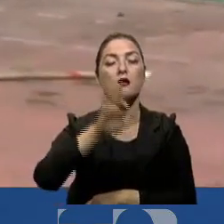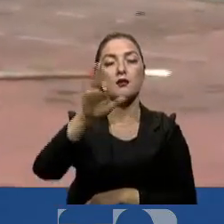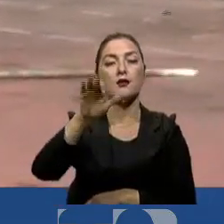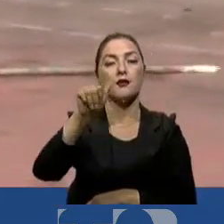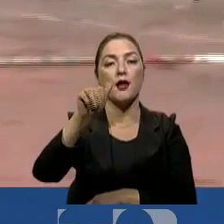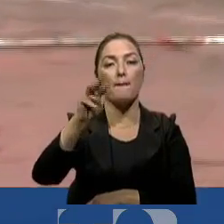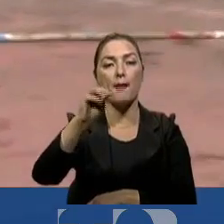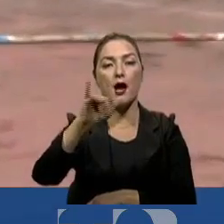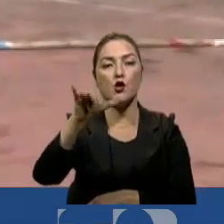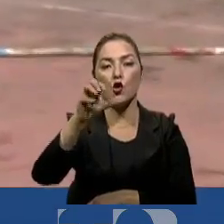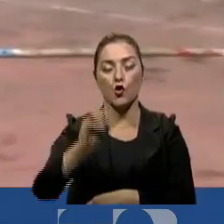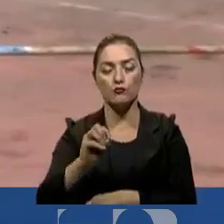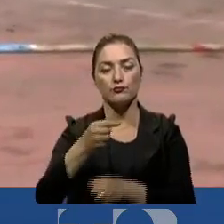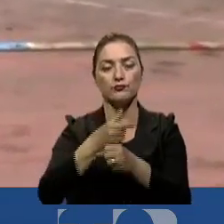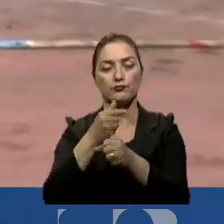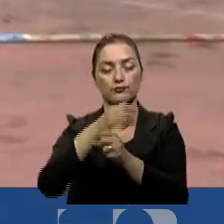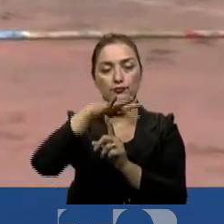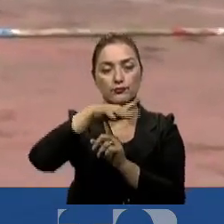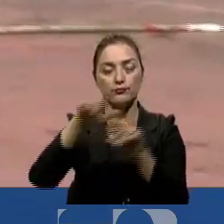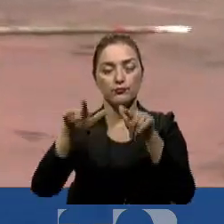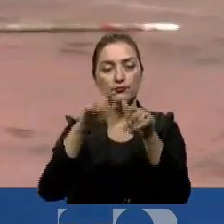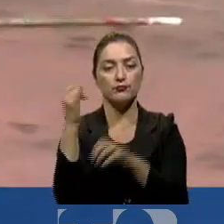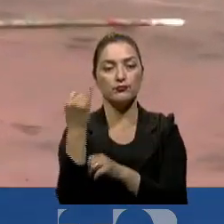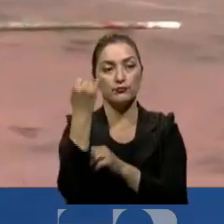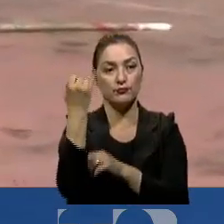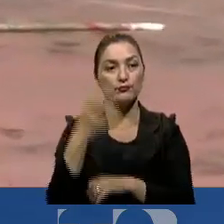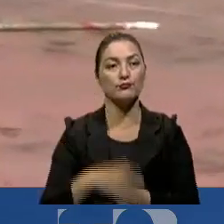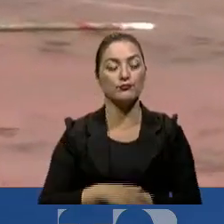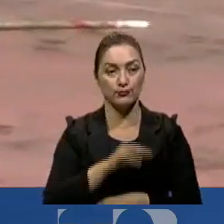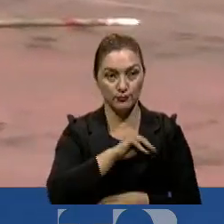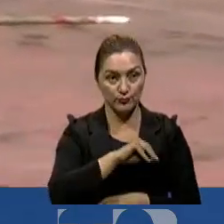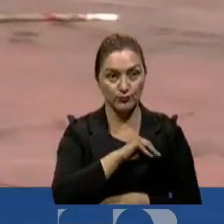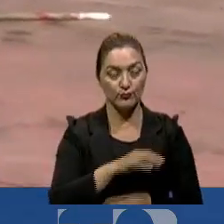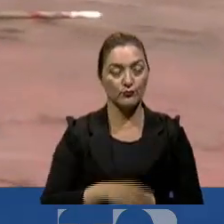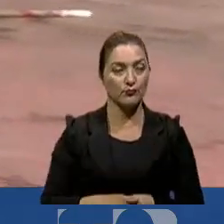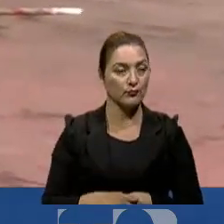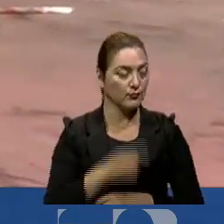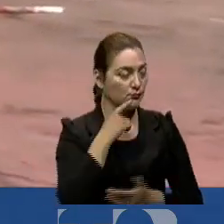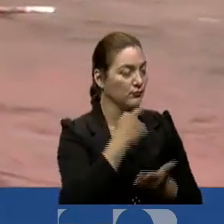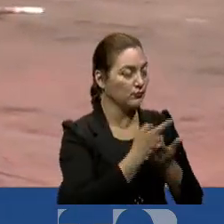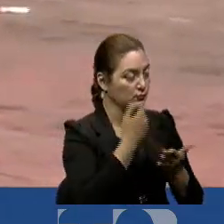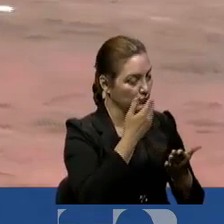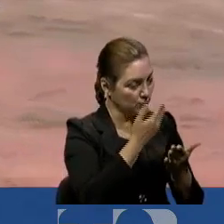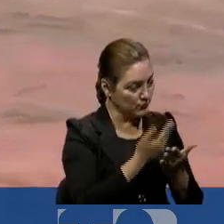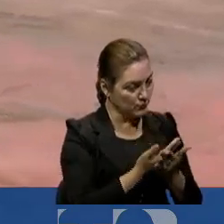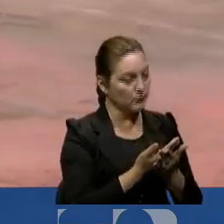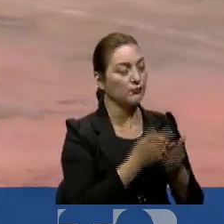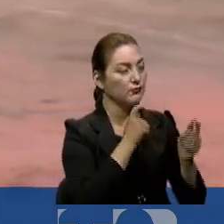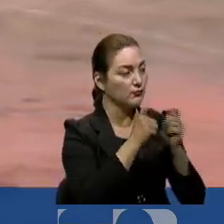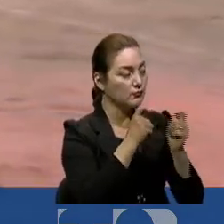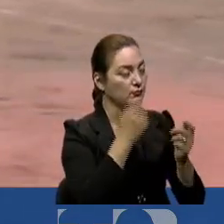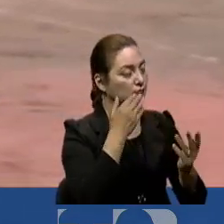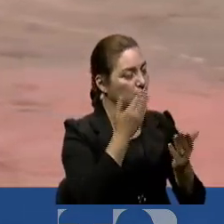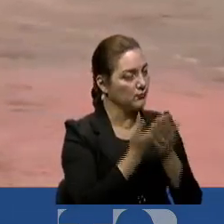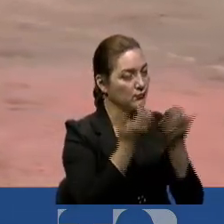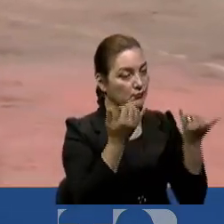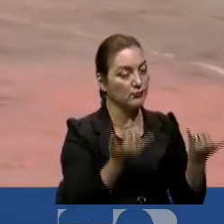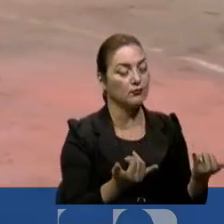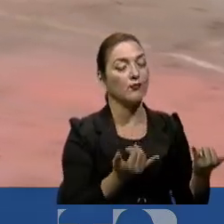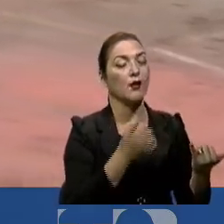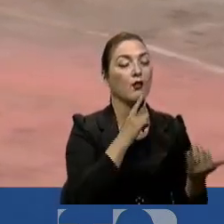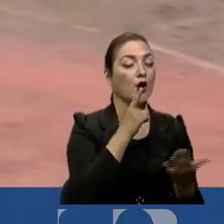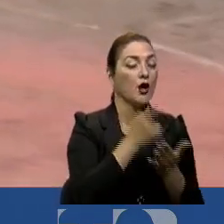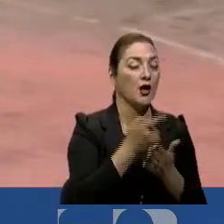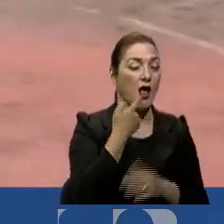días, gerente de Parques y Espacios Verdes de Lemón. Así es, bueno, muchas gracias por estar aquí. Buenos días, como usted bien lo dijo, nosotros ya hemos comenzado con